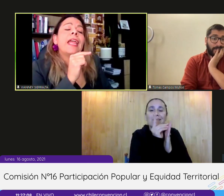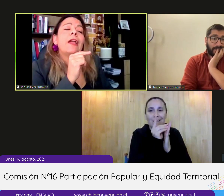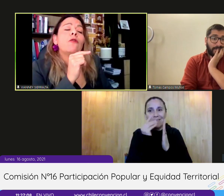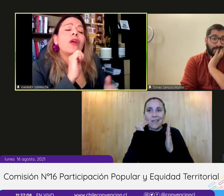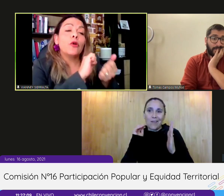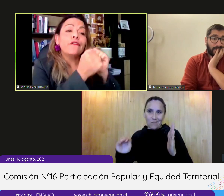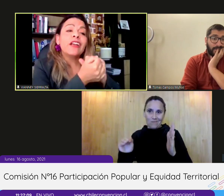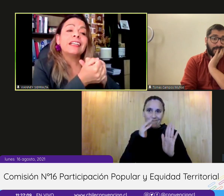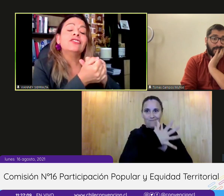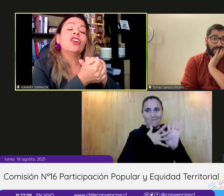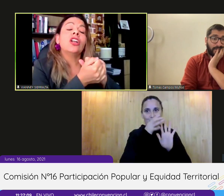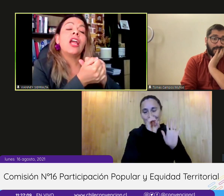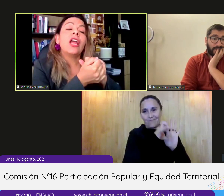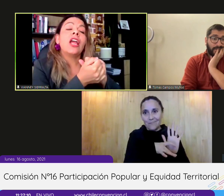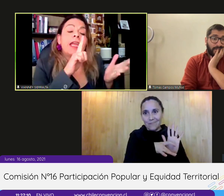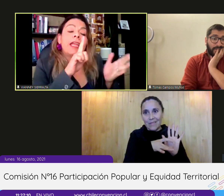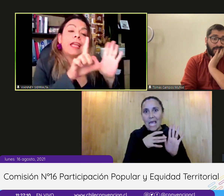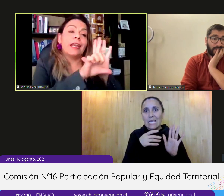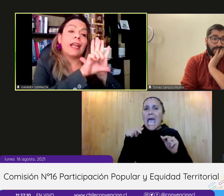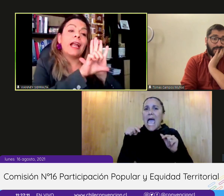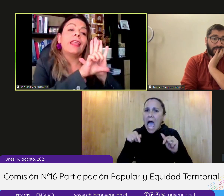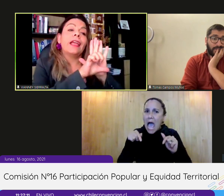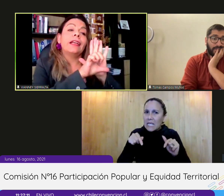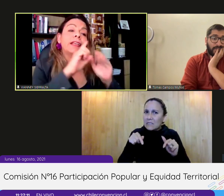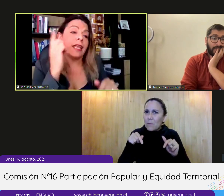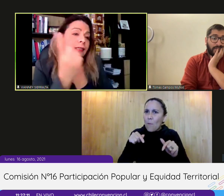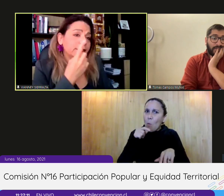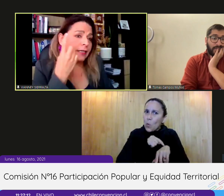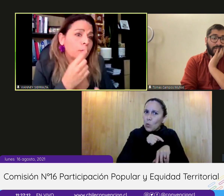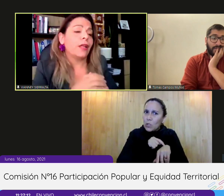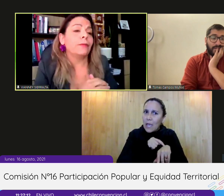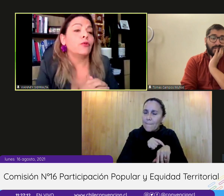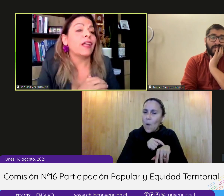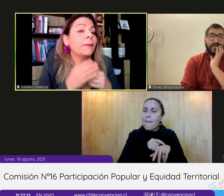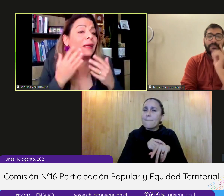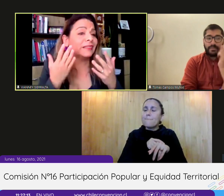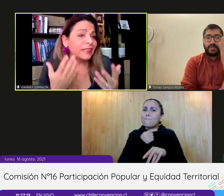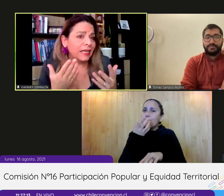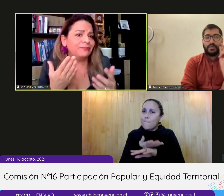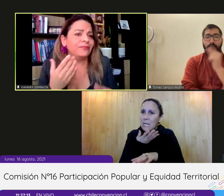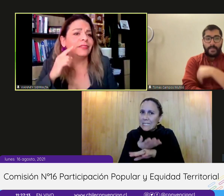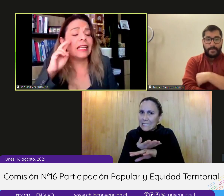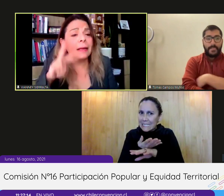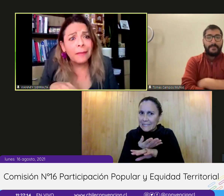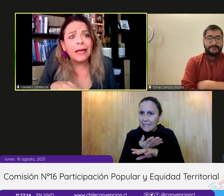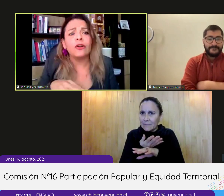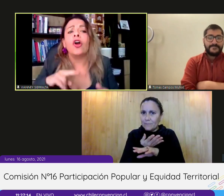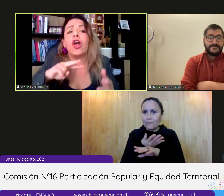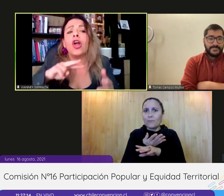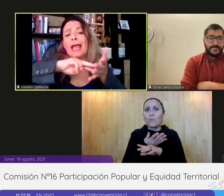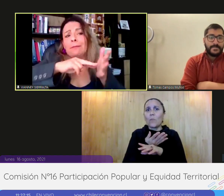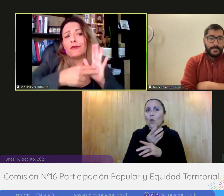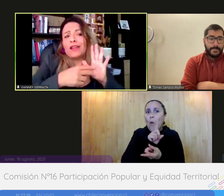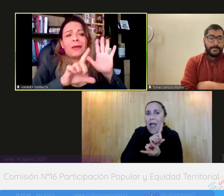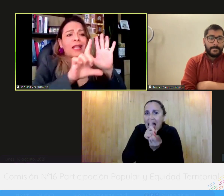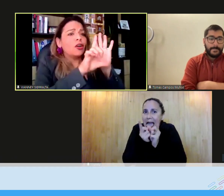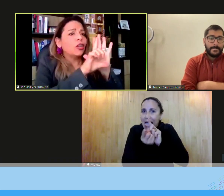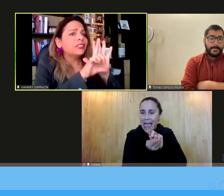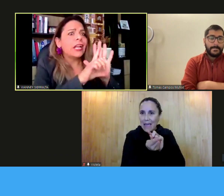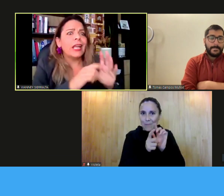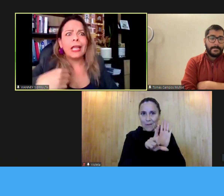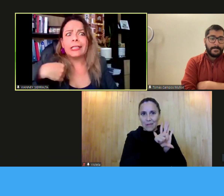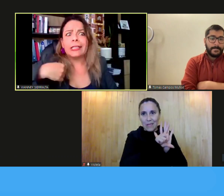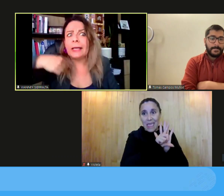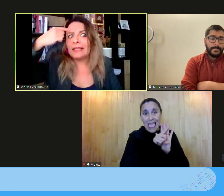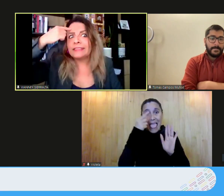presentó una modificación a la Ley General de Enseñanza por la diputada Marzán. Sin embargo, el problema que hay